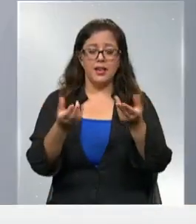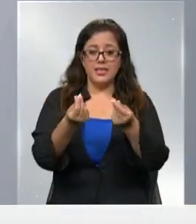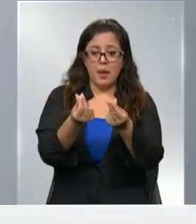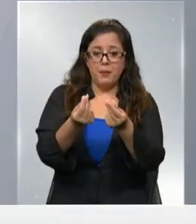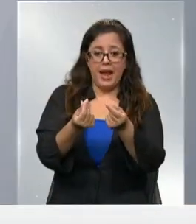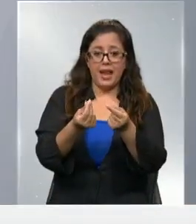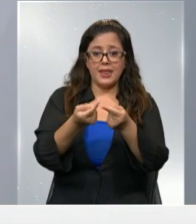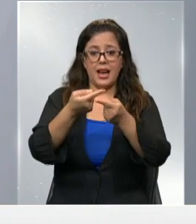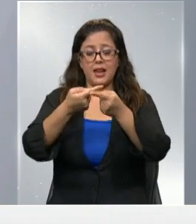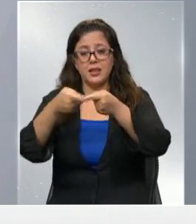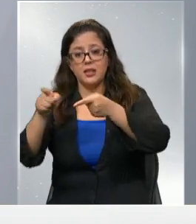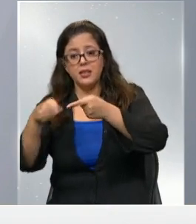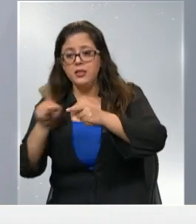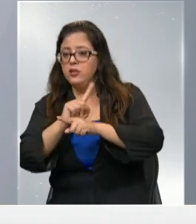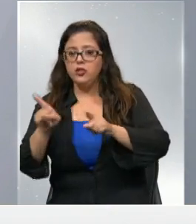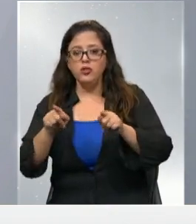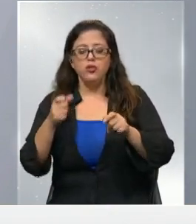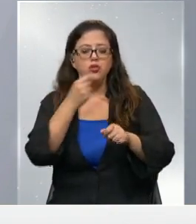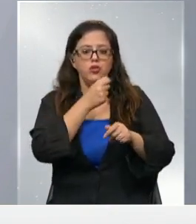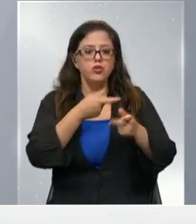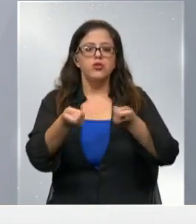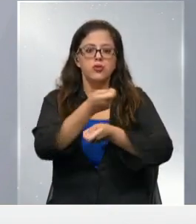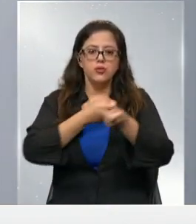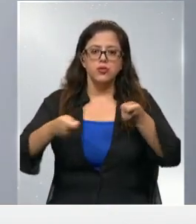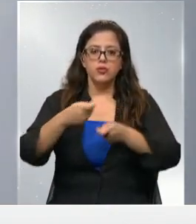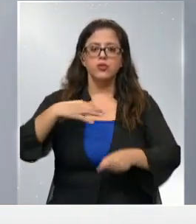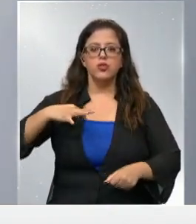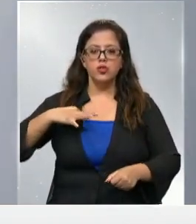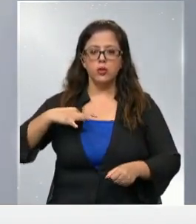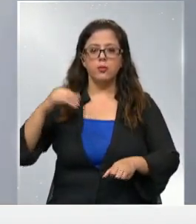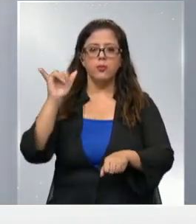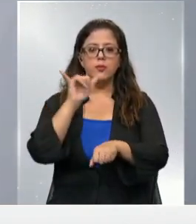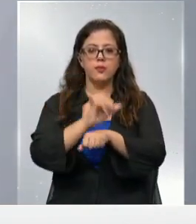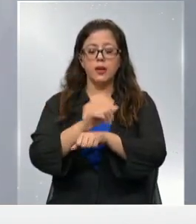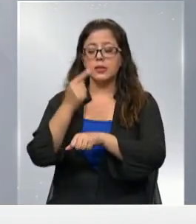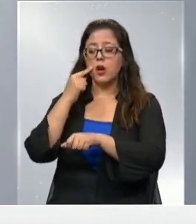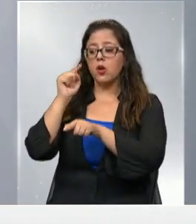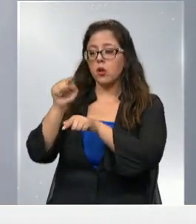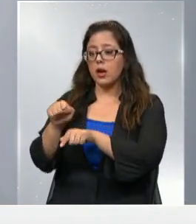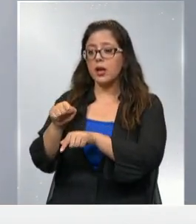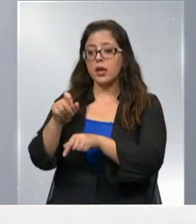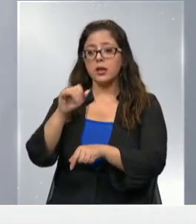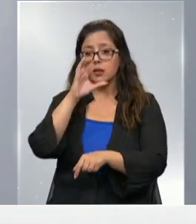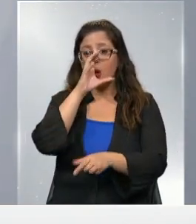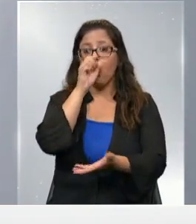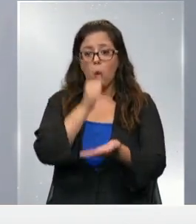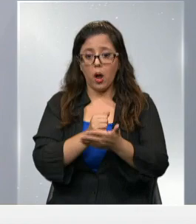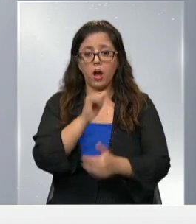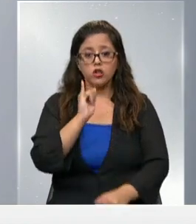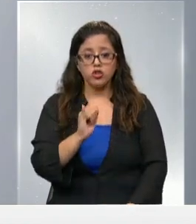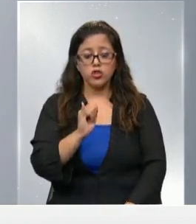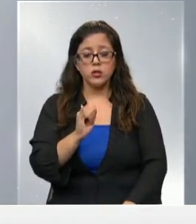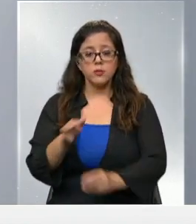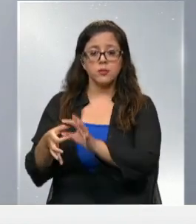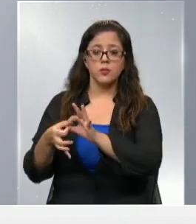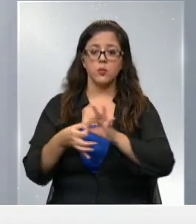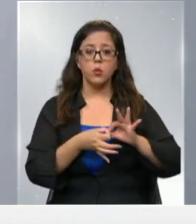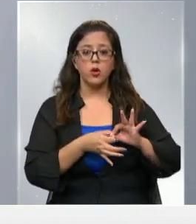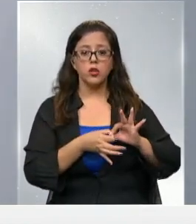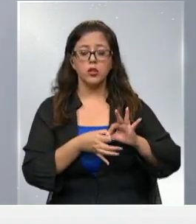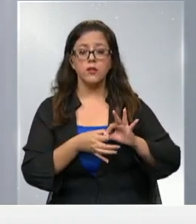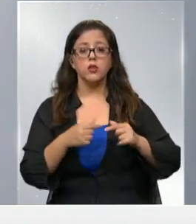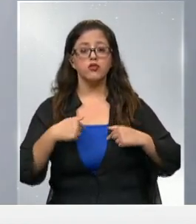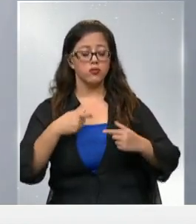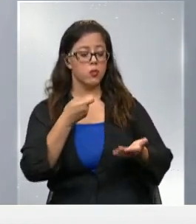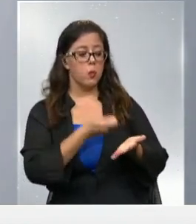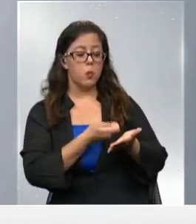por la denuncia de comercializar ropa falsificada. Básicamente un engaño, ya, puesto de que si yo